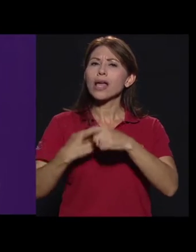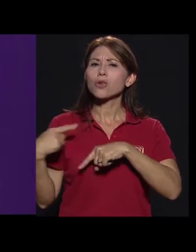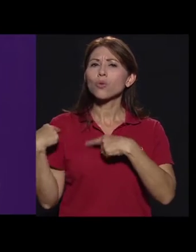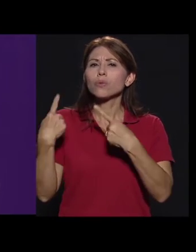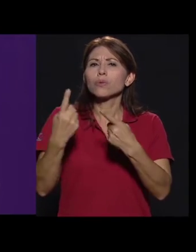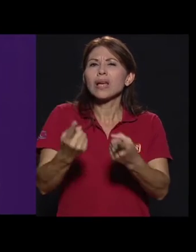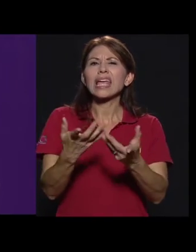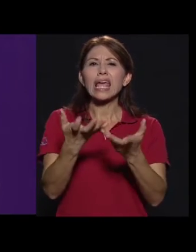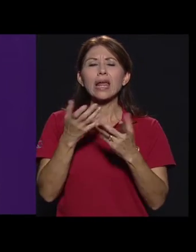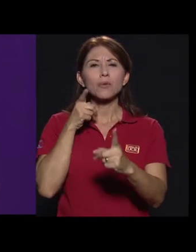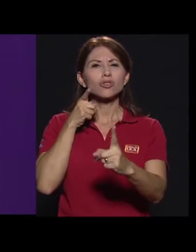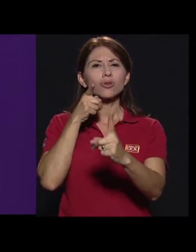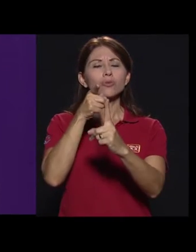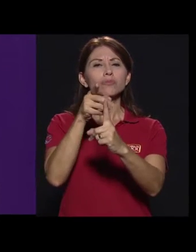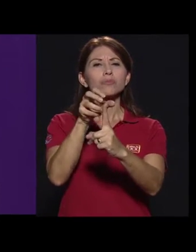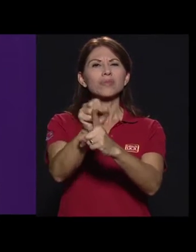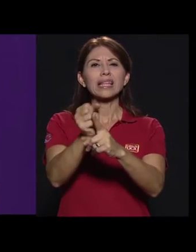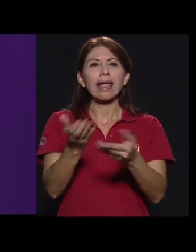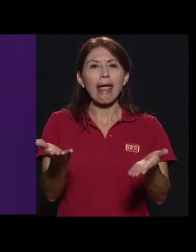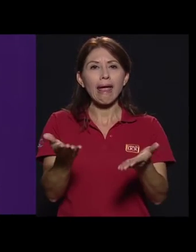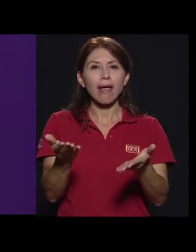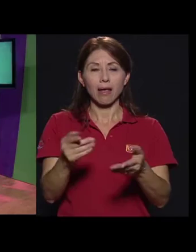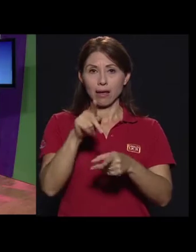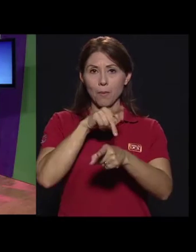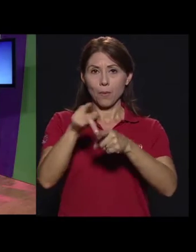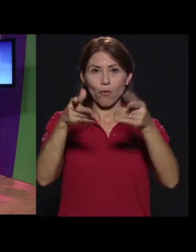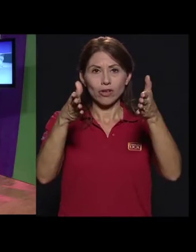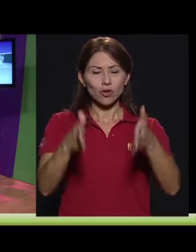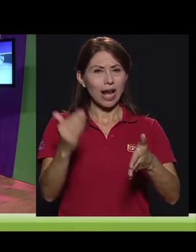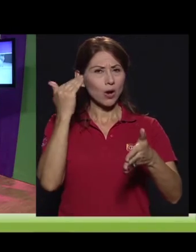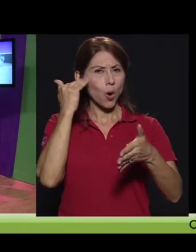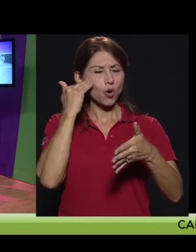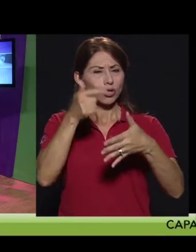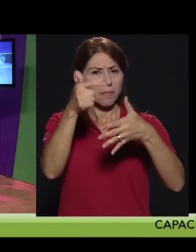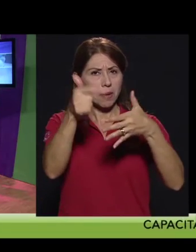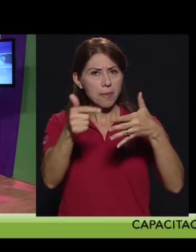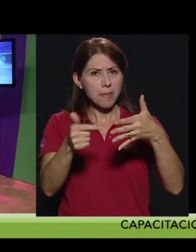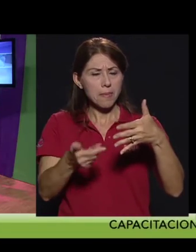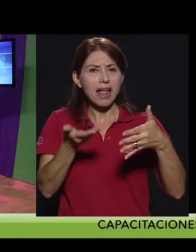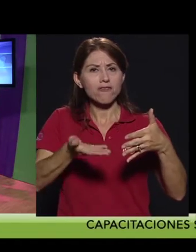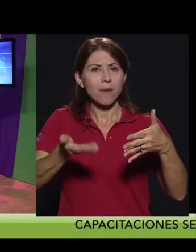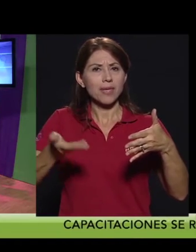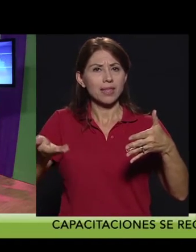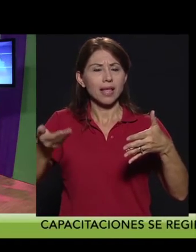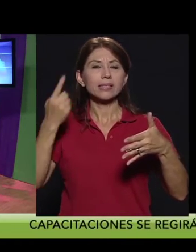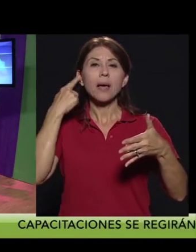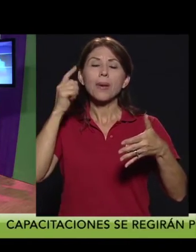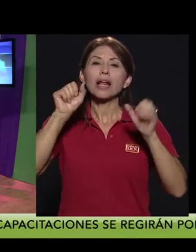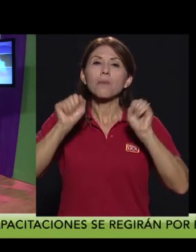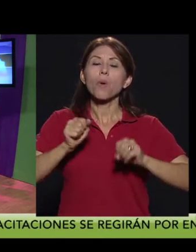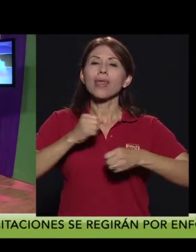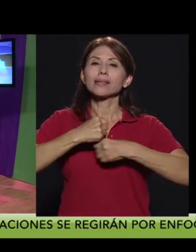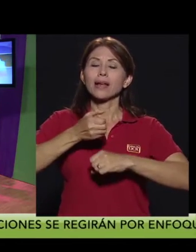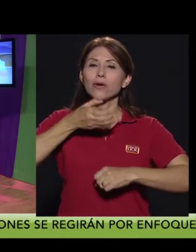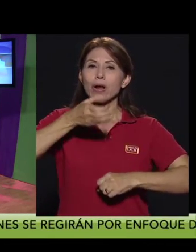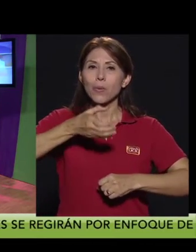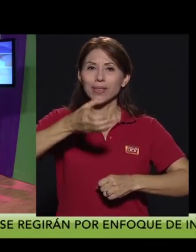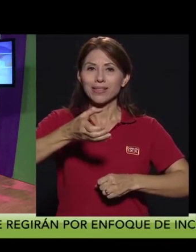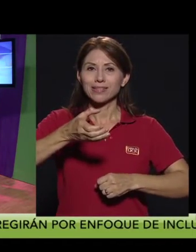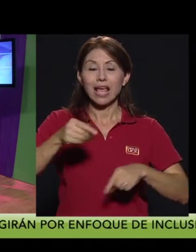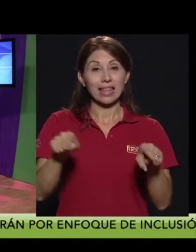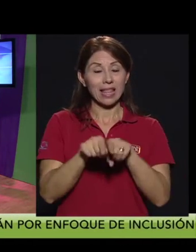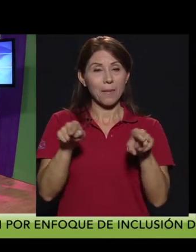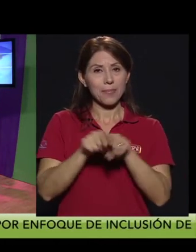el profesional conozca todas las herramientas para poder recomendar, vamos a dar una parte que es muy importante, es